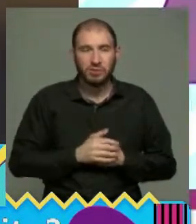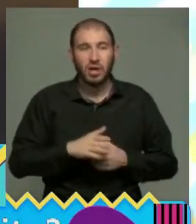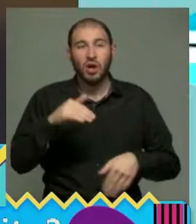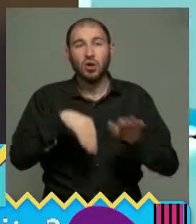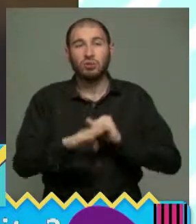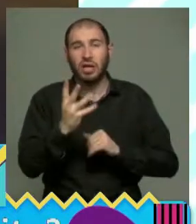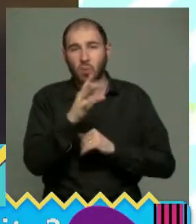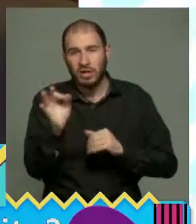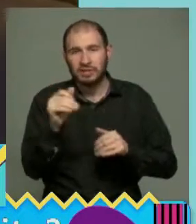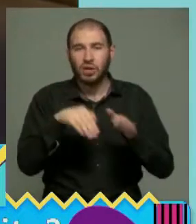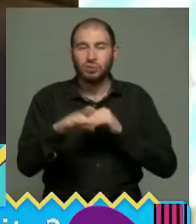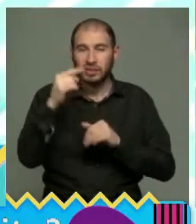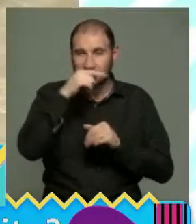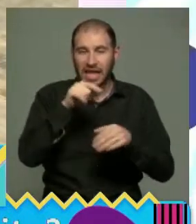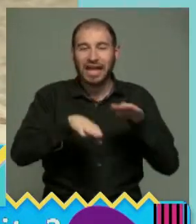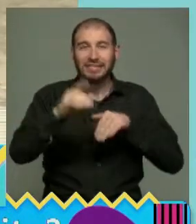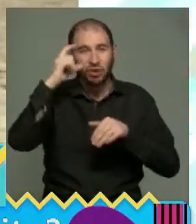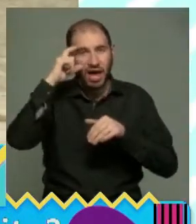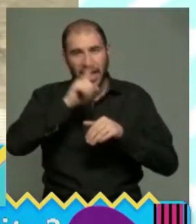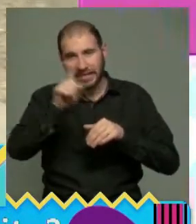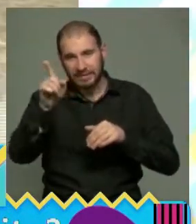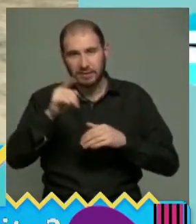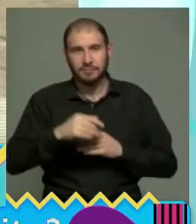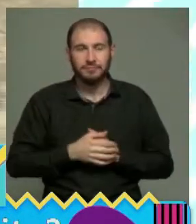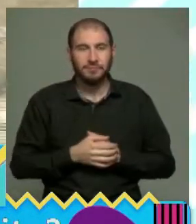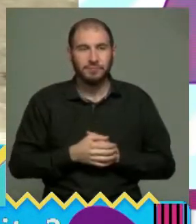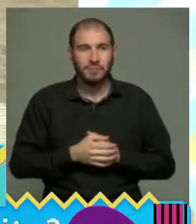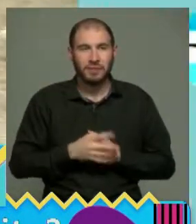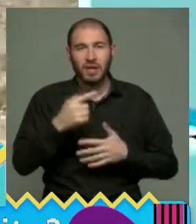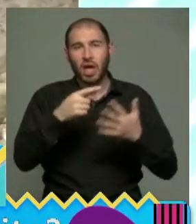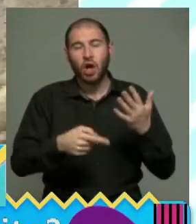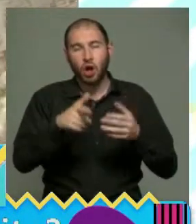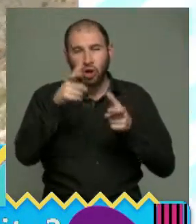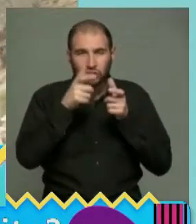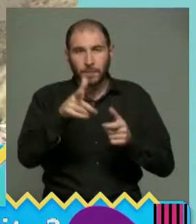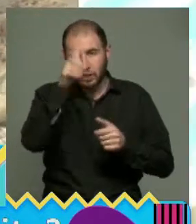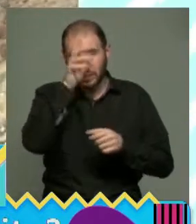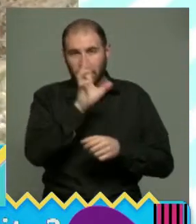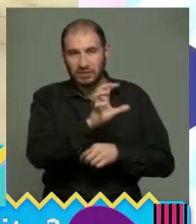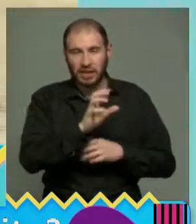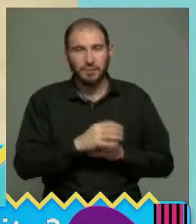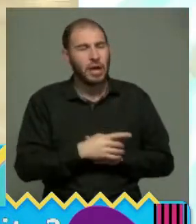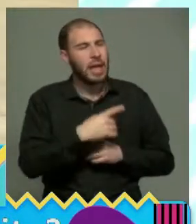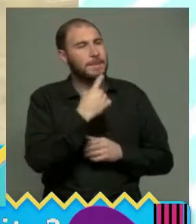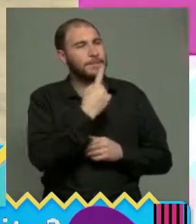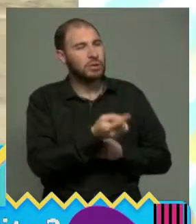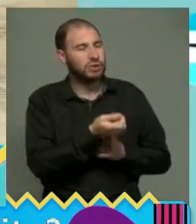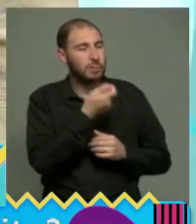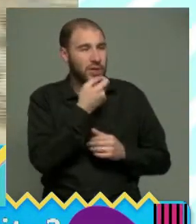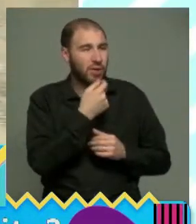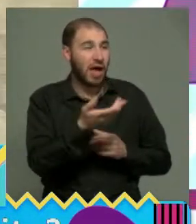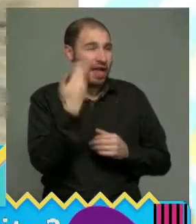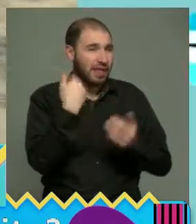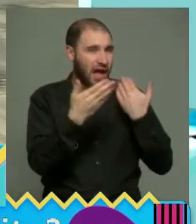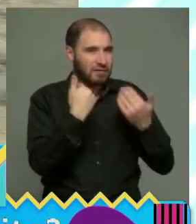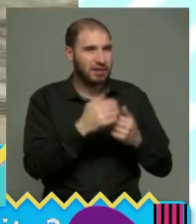ruta 40, la ruta 7, el acceso este y demás, ¿no? Bien. Eso quedaría en control de la Policía Provincial. Bien, en cuanto, por ejemplo, recién lo